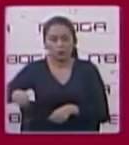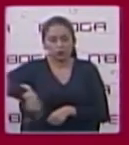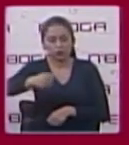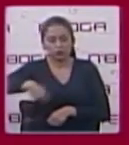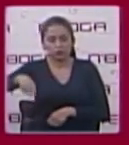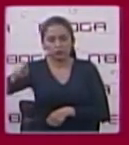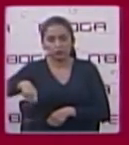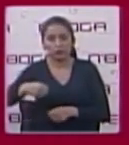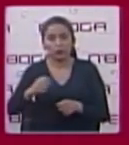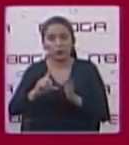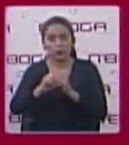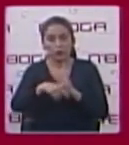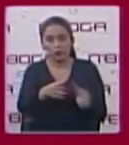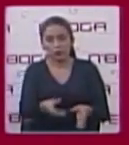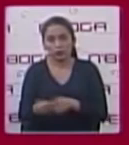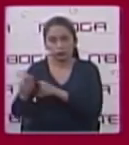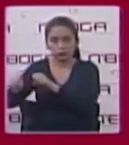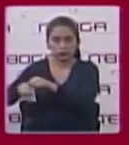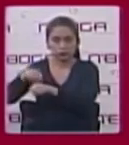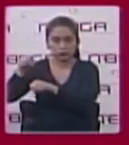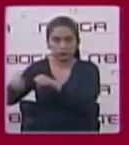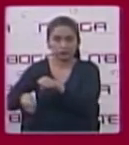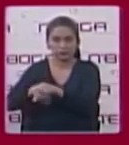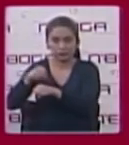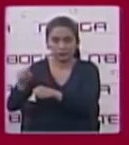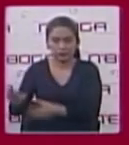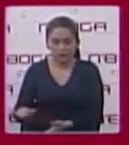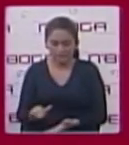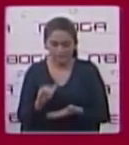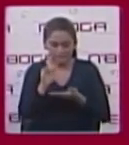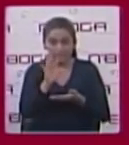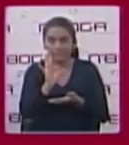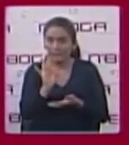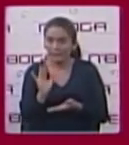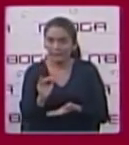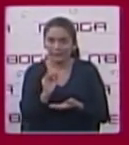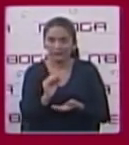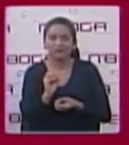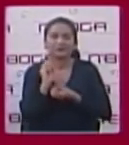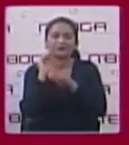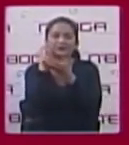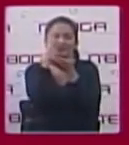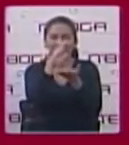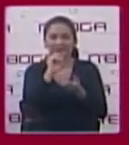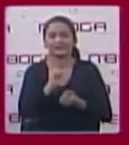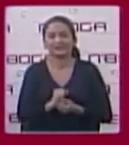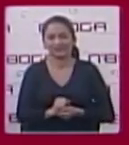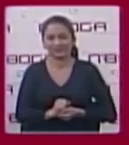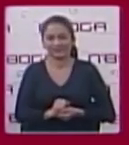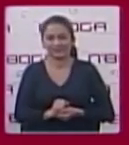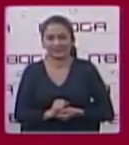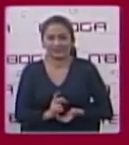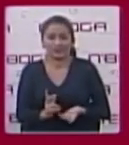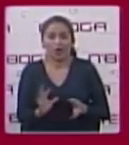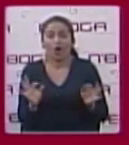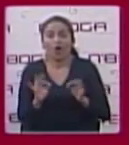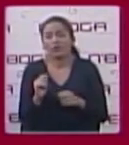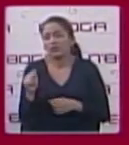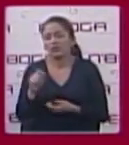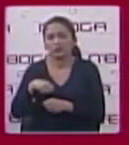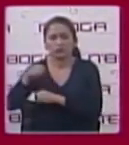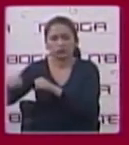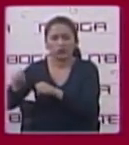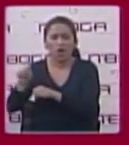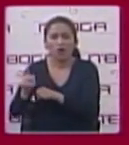Inclusive lo enviamos en pepa, ¿no? O sea, hay gente que ya tiene su molino en casa, inclusive la bebida también. Entonces, si quieren probar todos los